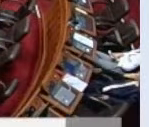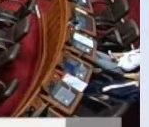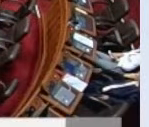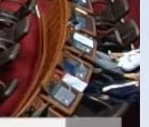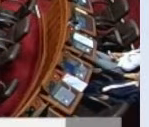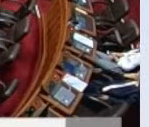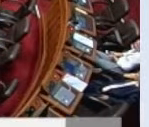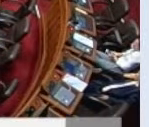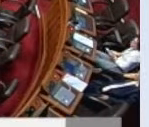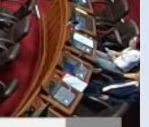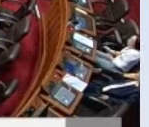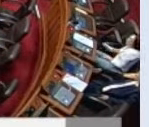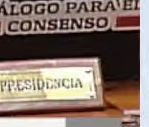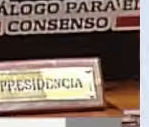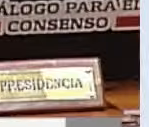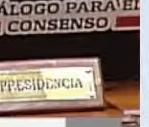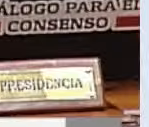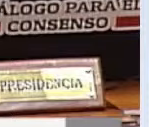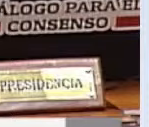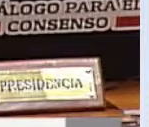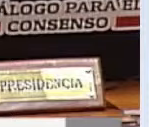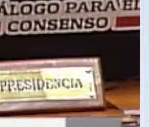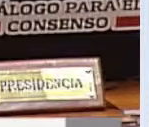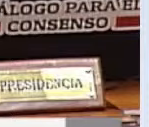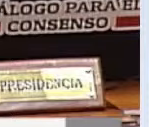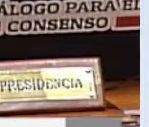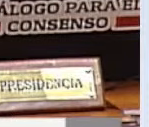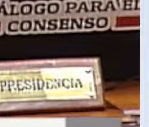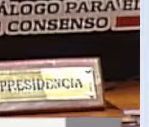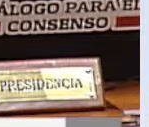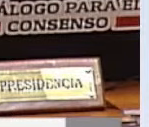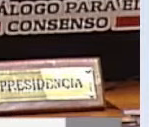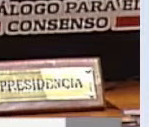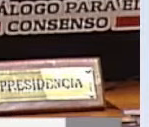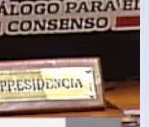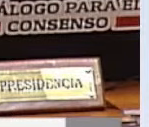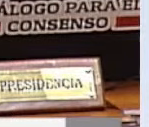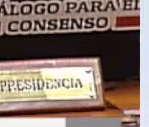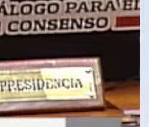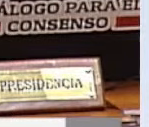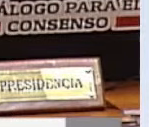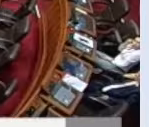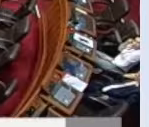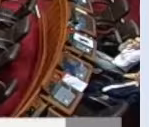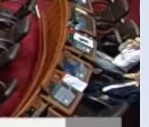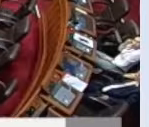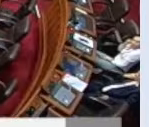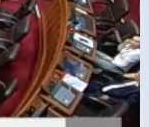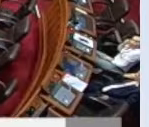Gracias, congresista. Tiene uso la palabra el congresista Héctor Acuña por 1 minuto.